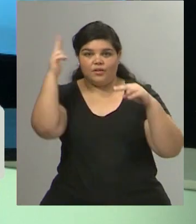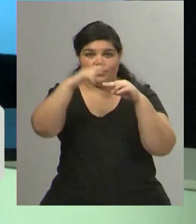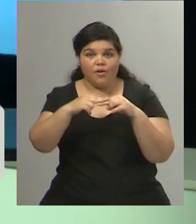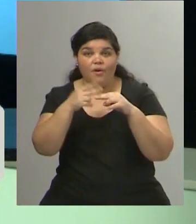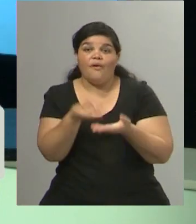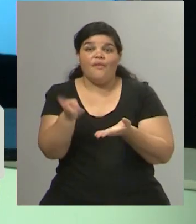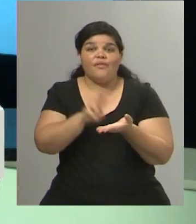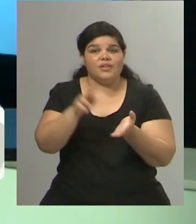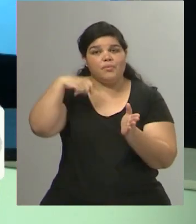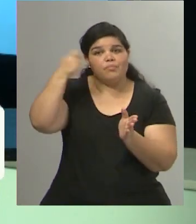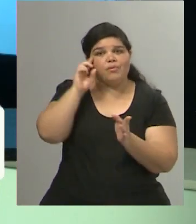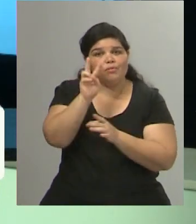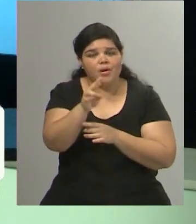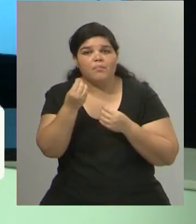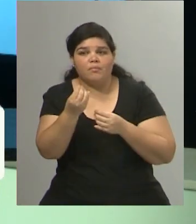ver el programa en